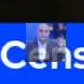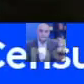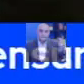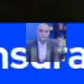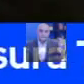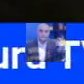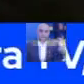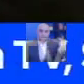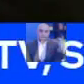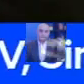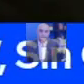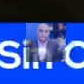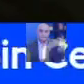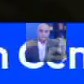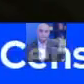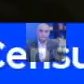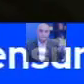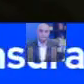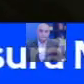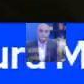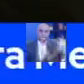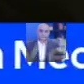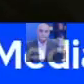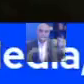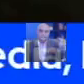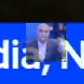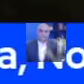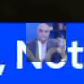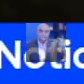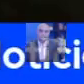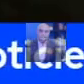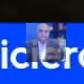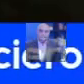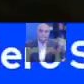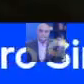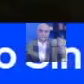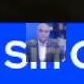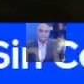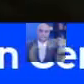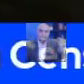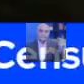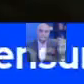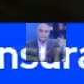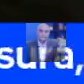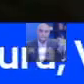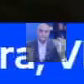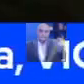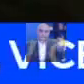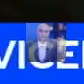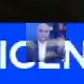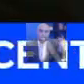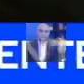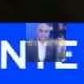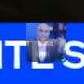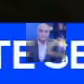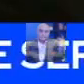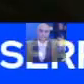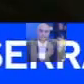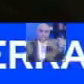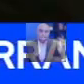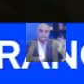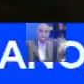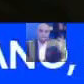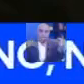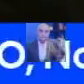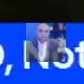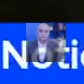en la octava contigo y Temoris Greco. Justo a eso me refería y creo que le hacen daño al propio López Obrador, aunque como te dije, a veces él